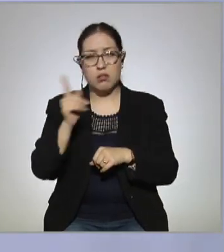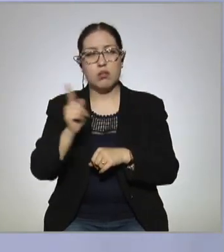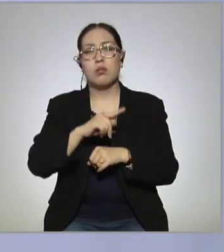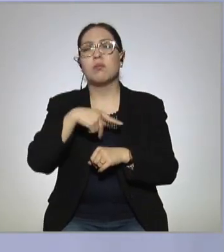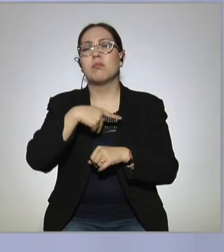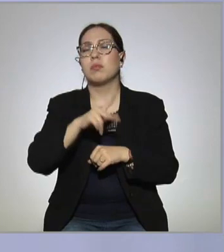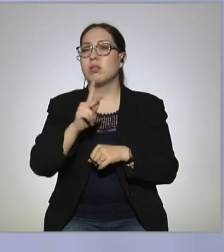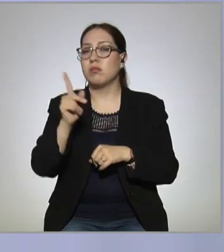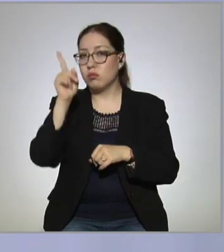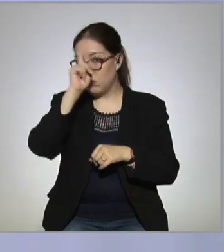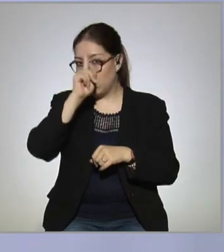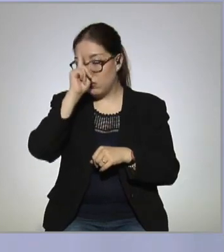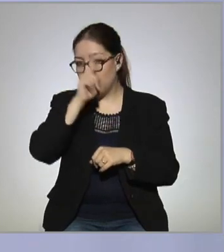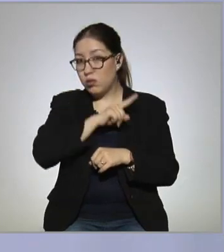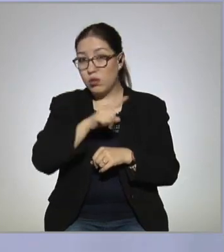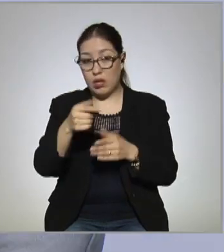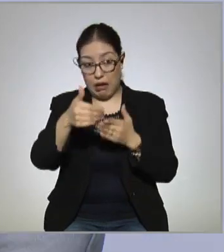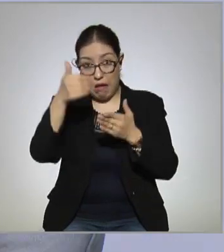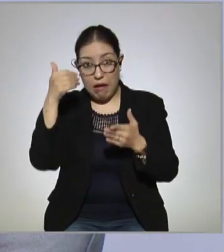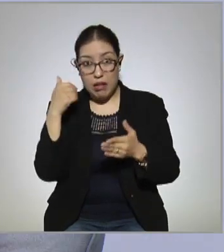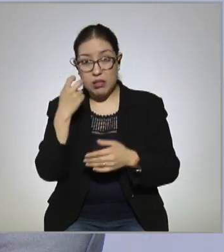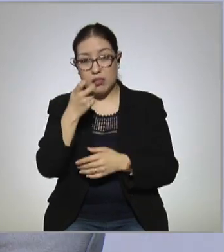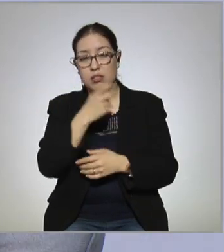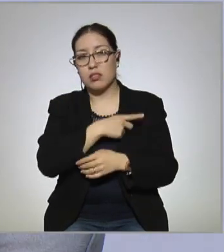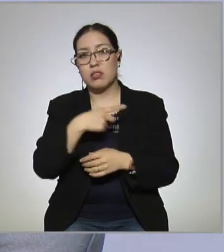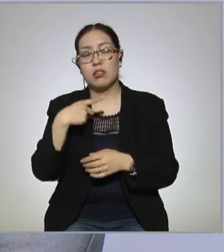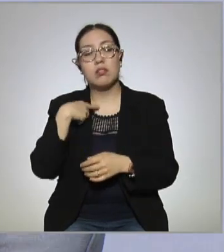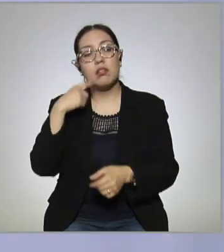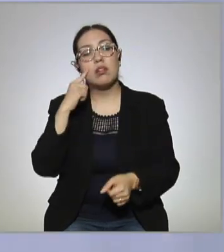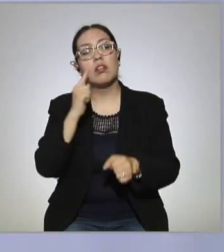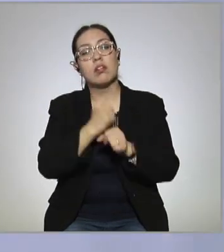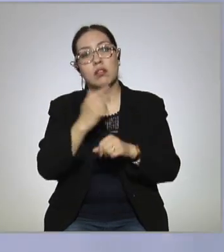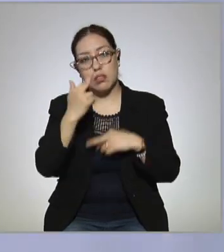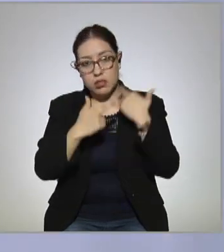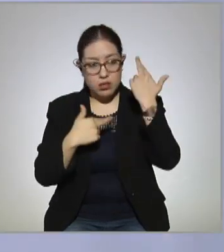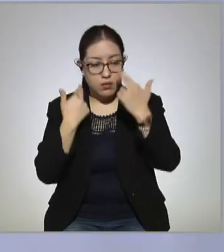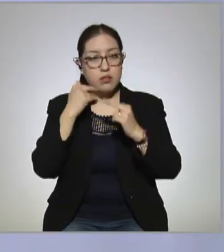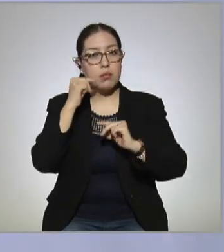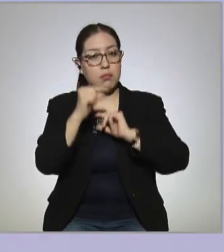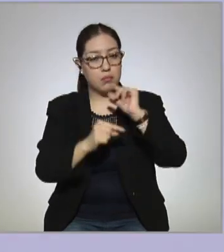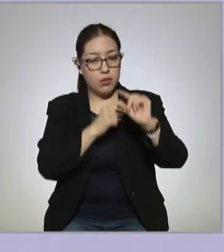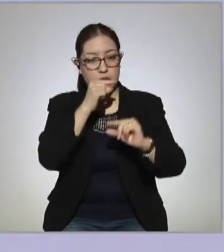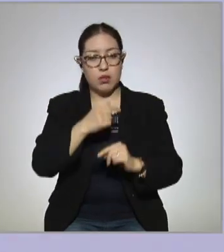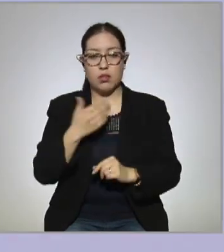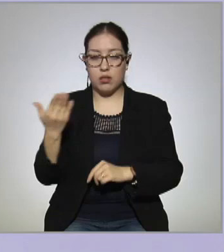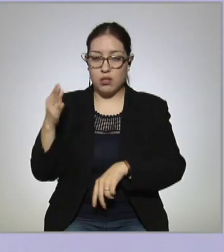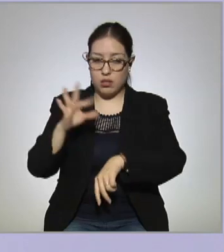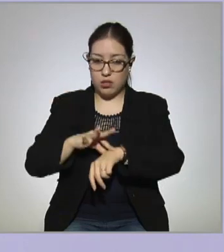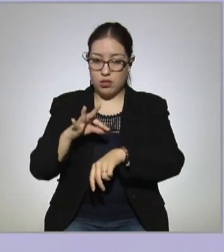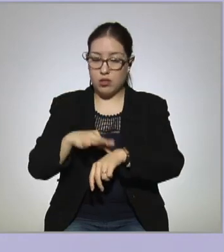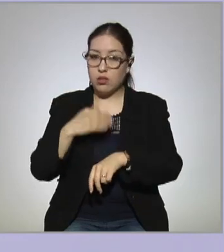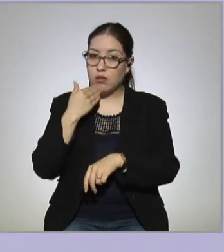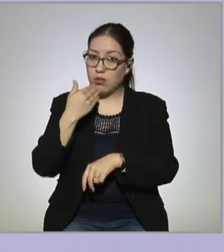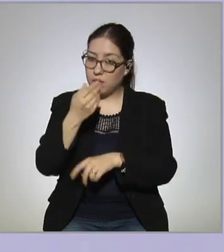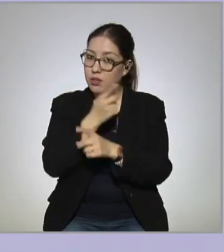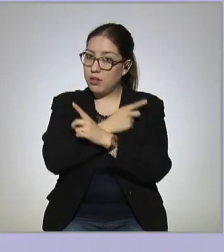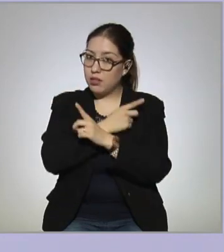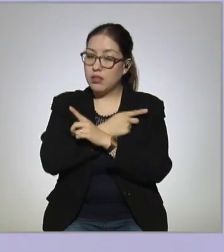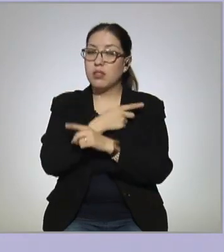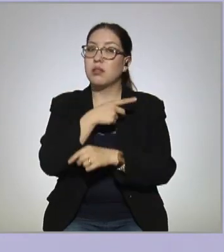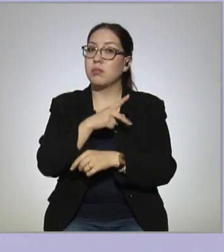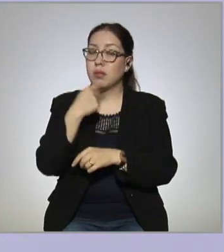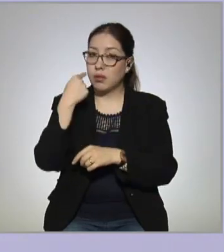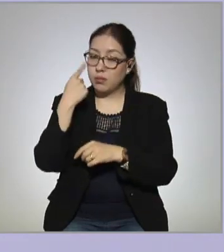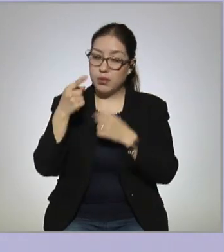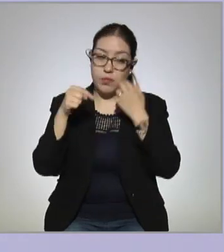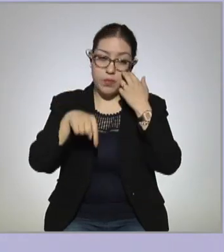sugerimos fuertemente que mucho antes de ver eso, un diagnóstico preciso y vamos viendo cómo lo evaluamos. El doctor es muy decente, pero ya también se dijo aquí en Diálogos en otro programa.